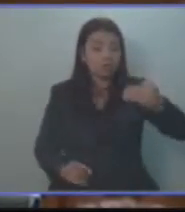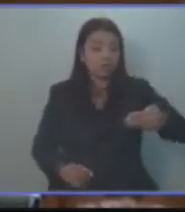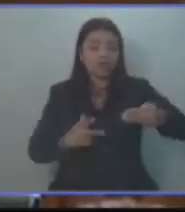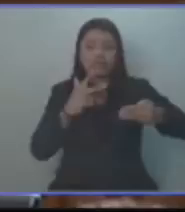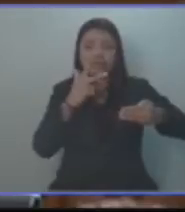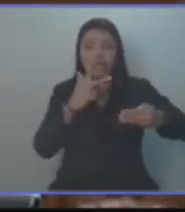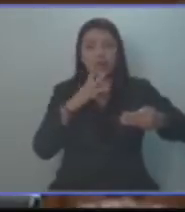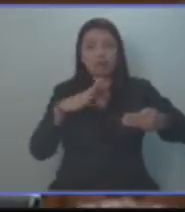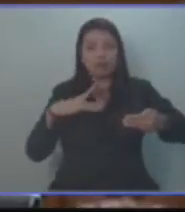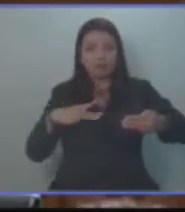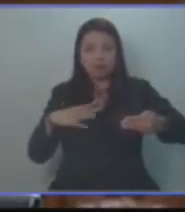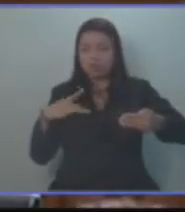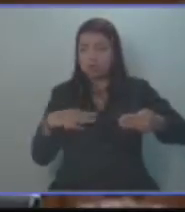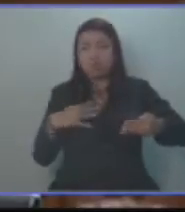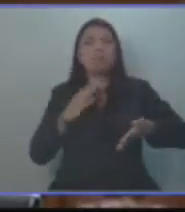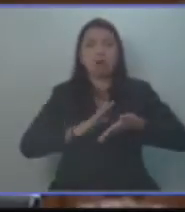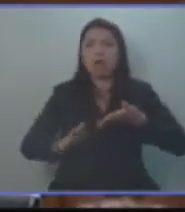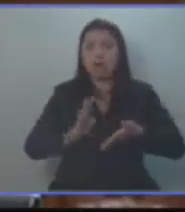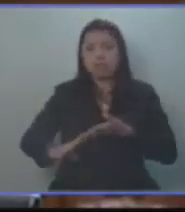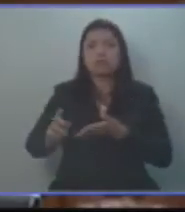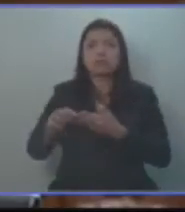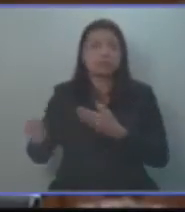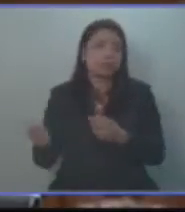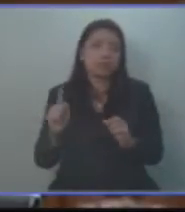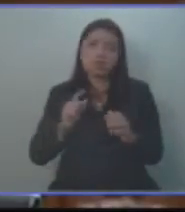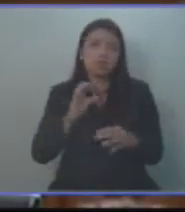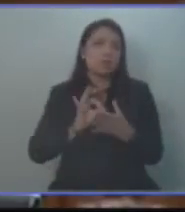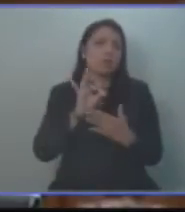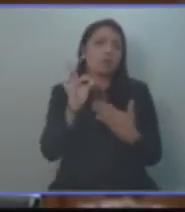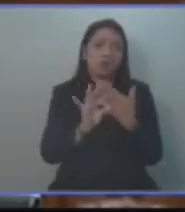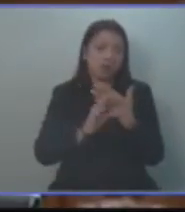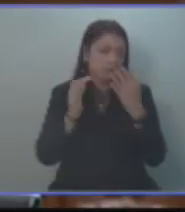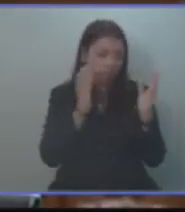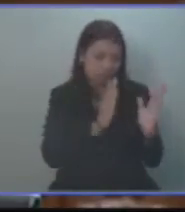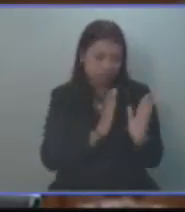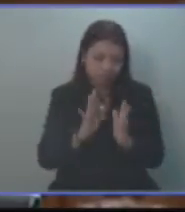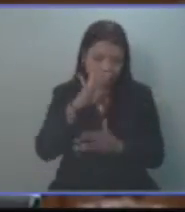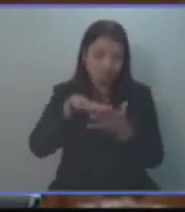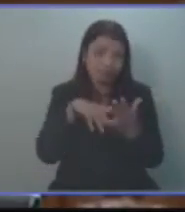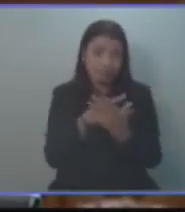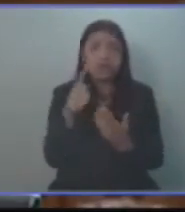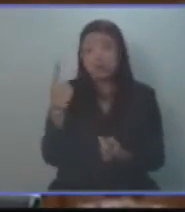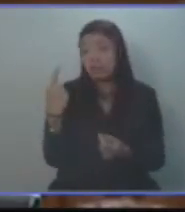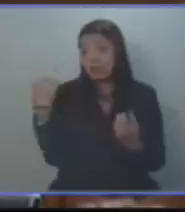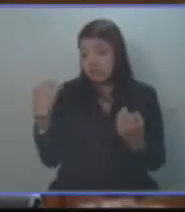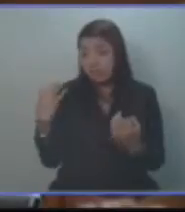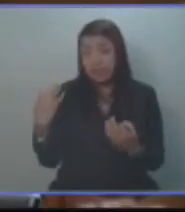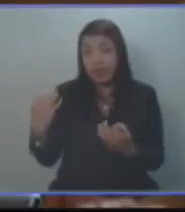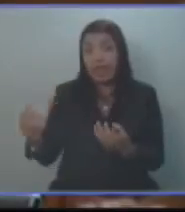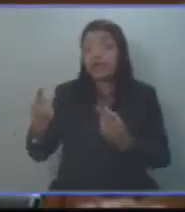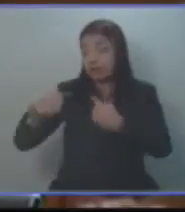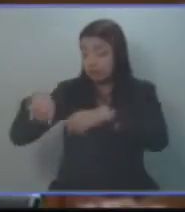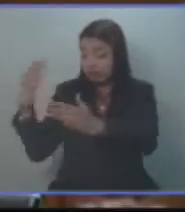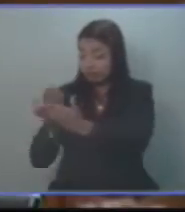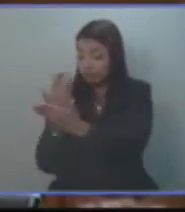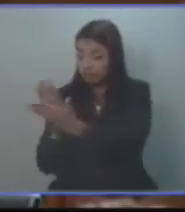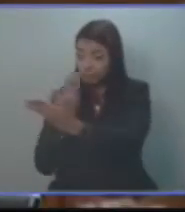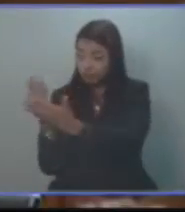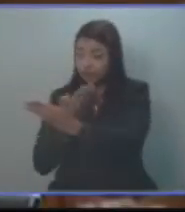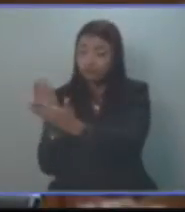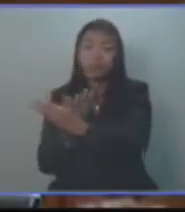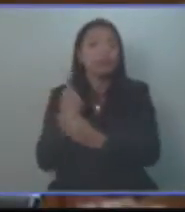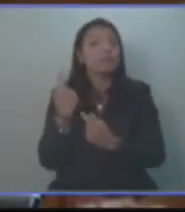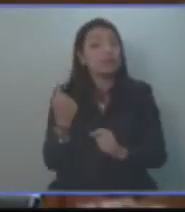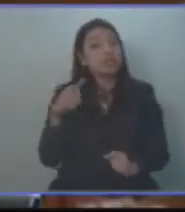deberán afectar el programa de residencias y el residente deberá actualizarse académicamente. Aquellos que